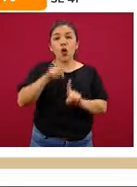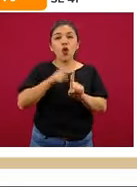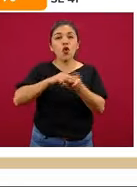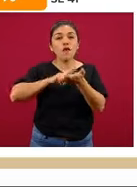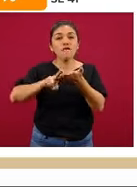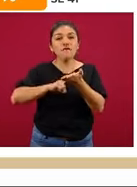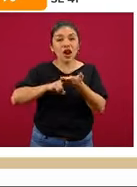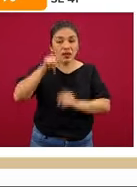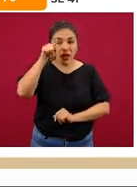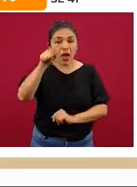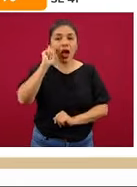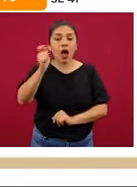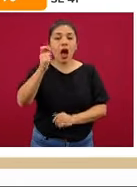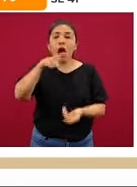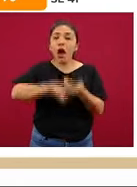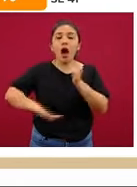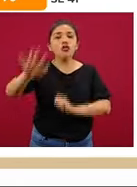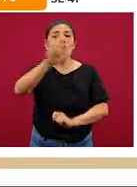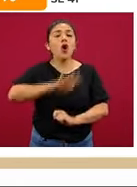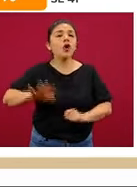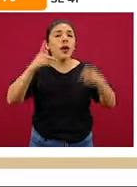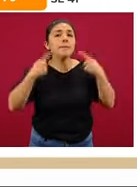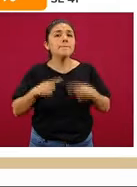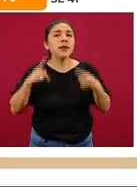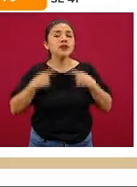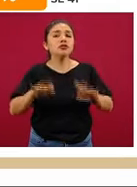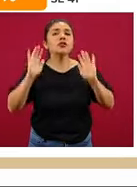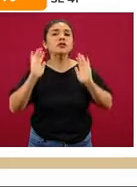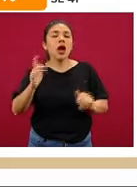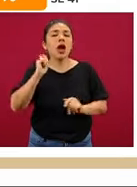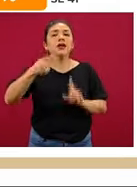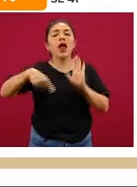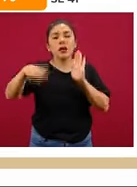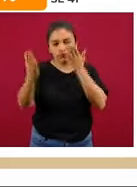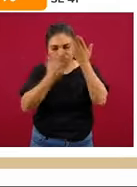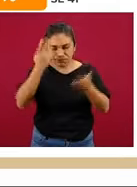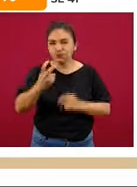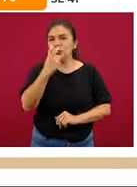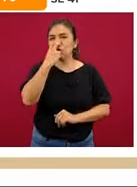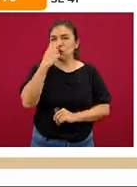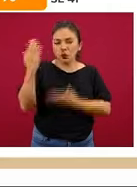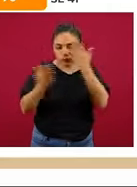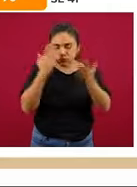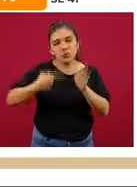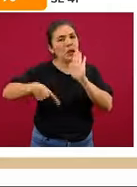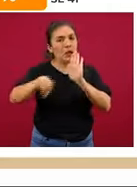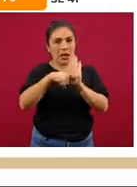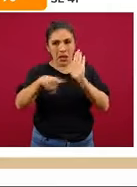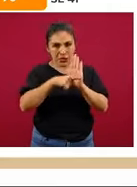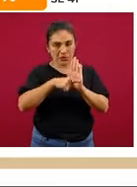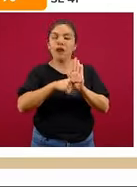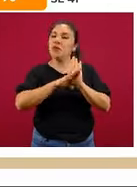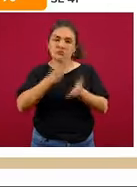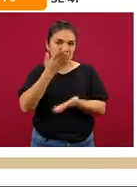están representadas todas aquellas que ya salieron negativas, por lo tanto se descartaron, y a